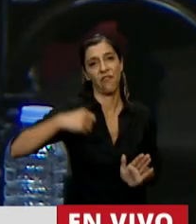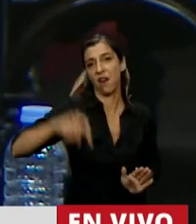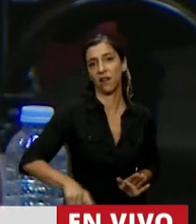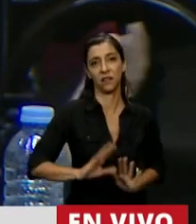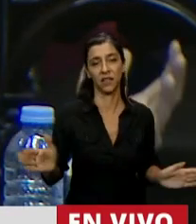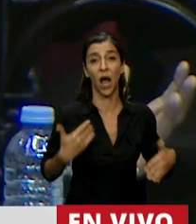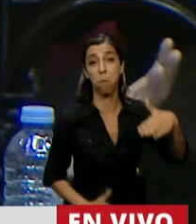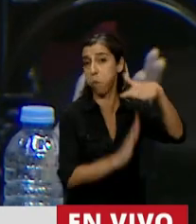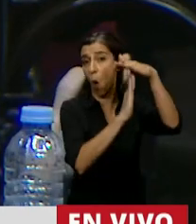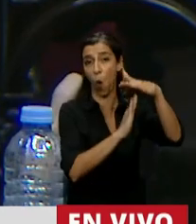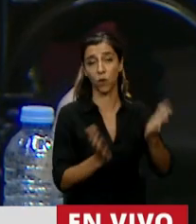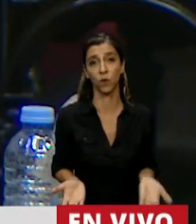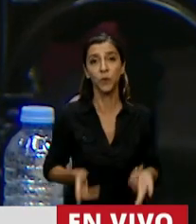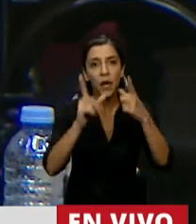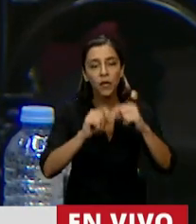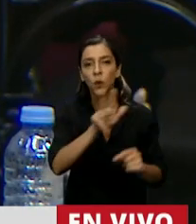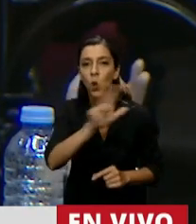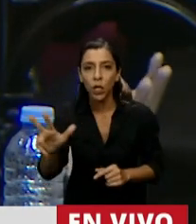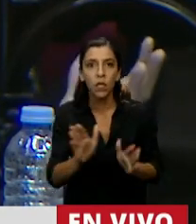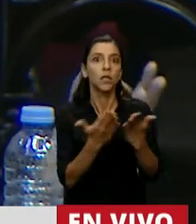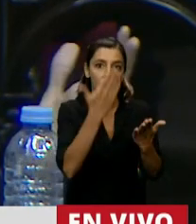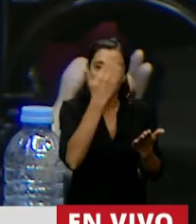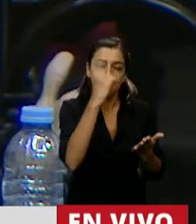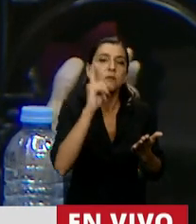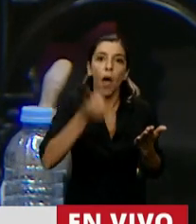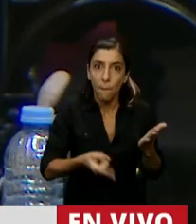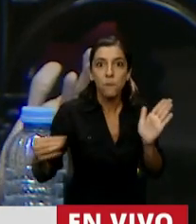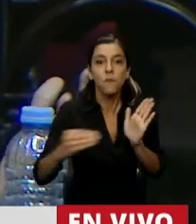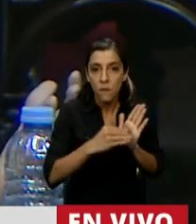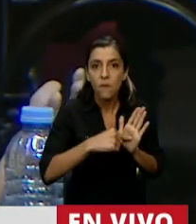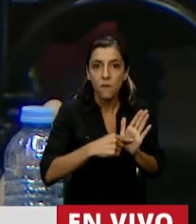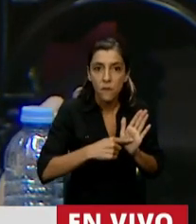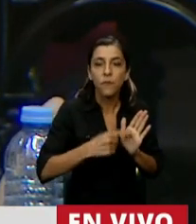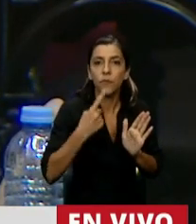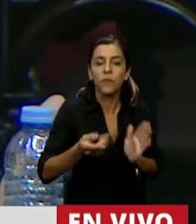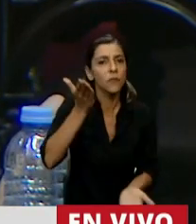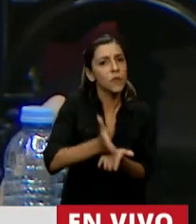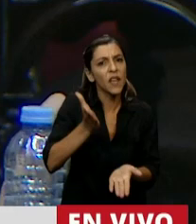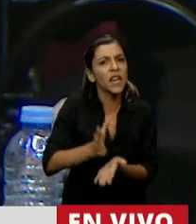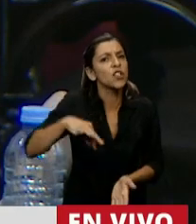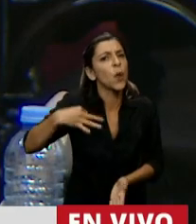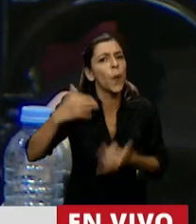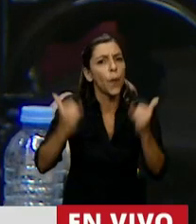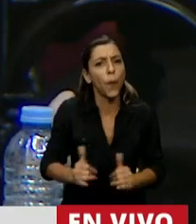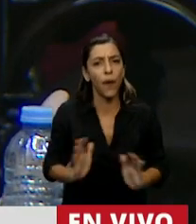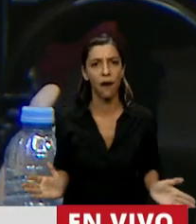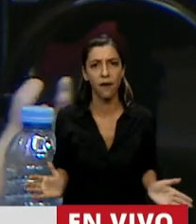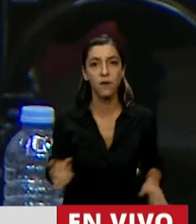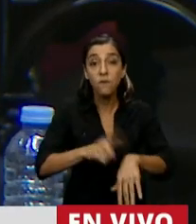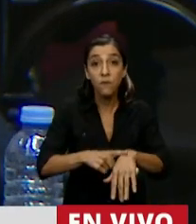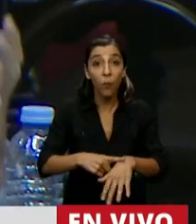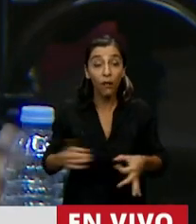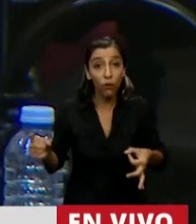jurídico el artículo 33 de la constitución nacional que también establece claramente el derecho a la vida a partir de la concepción